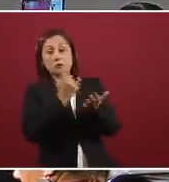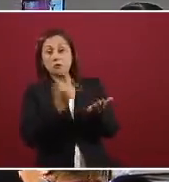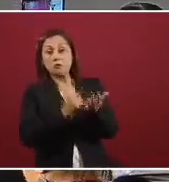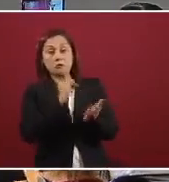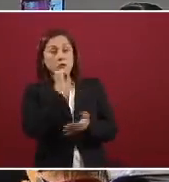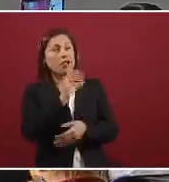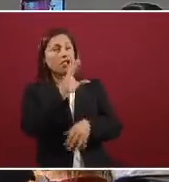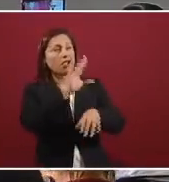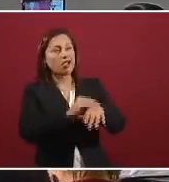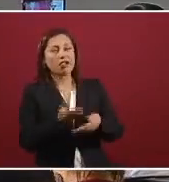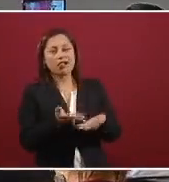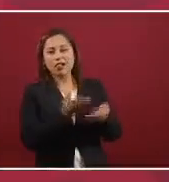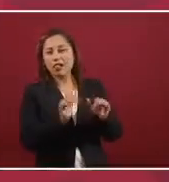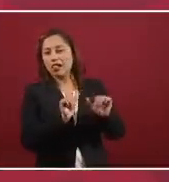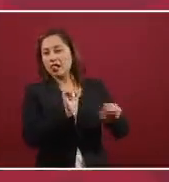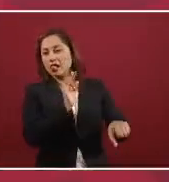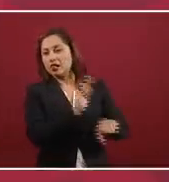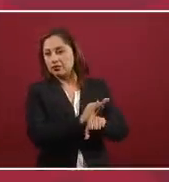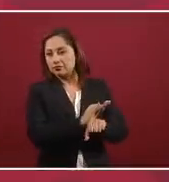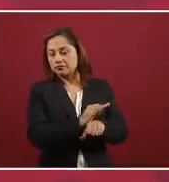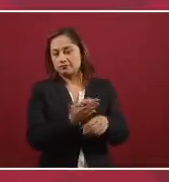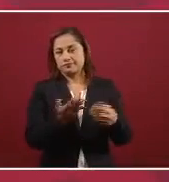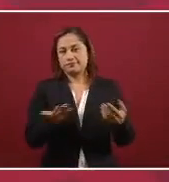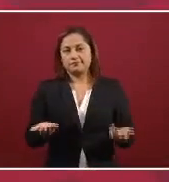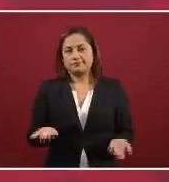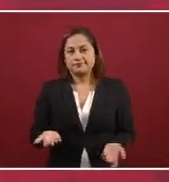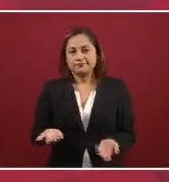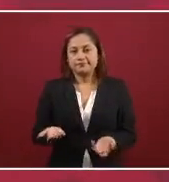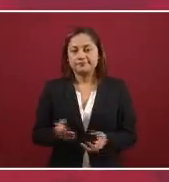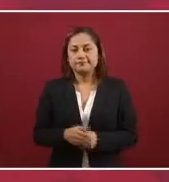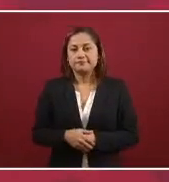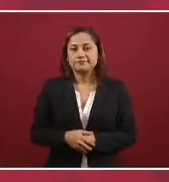potentados. No quiere decir esto que